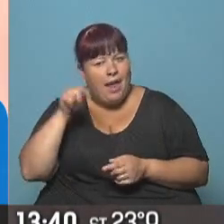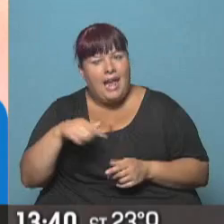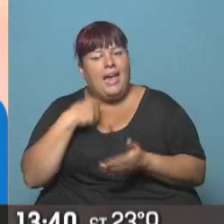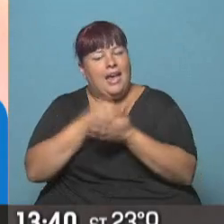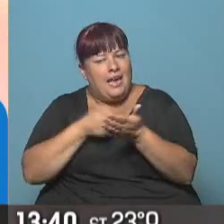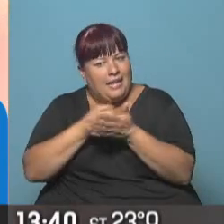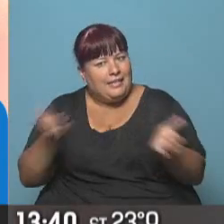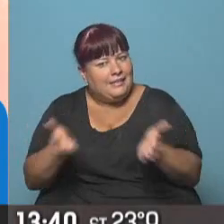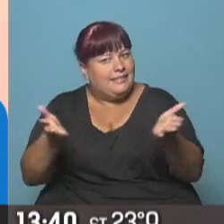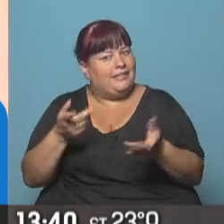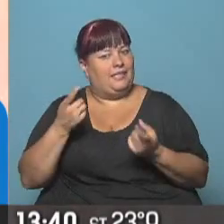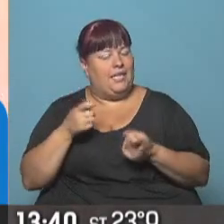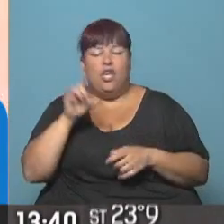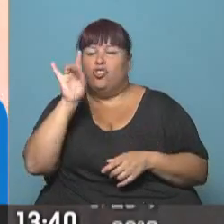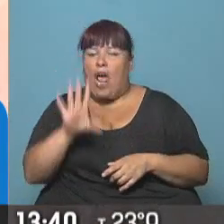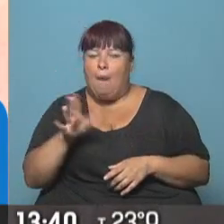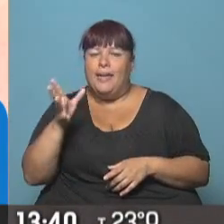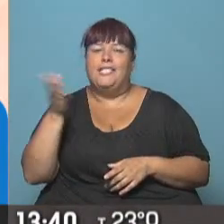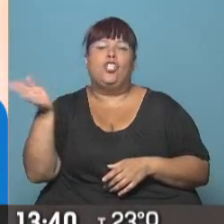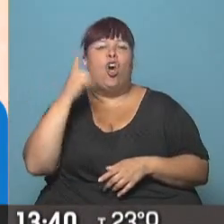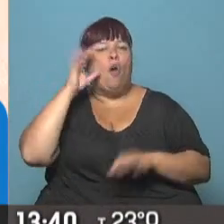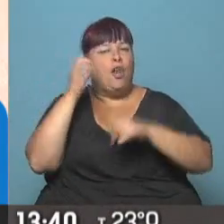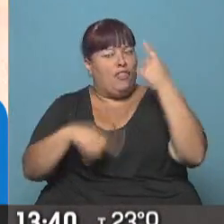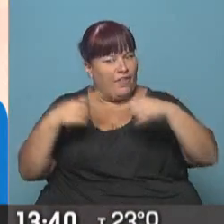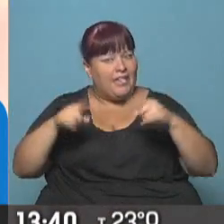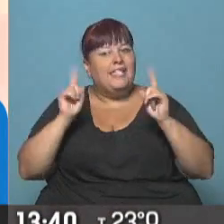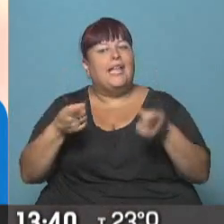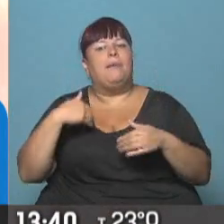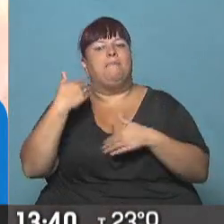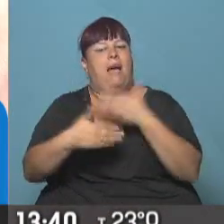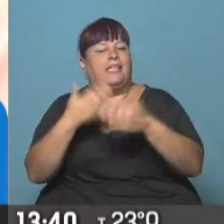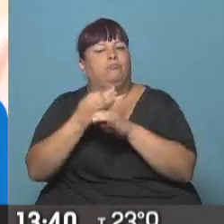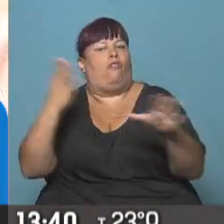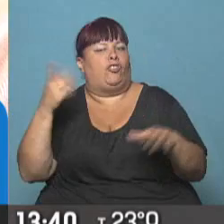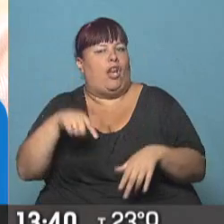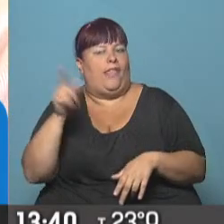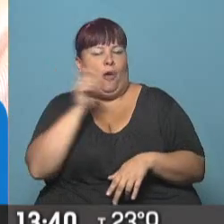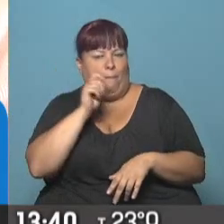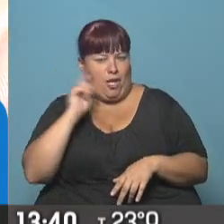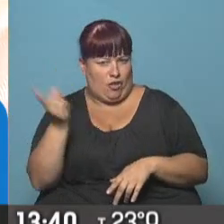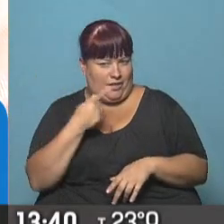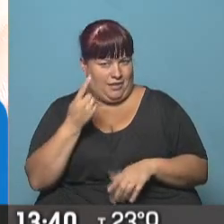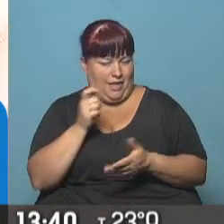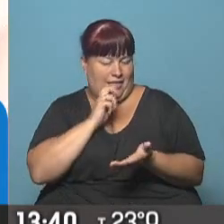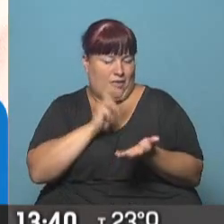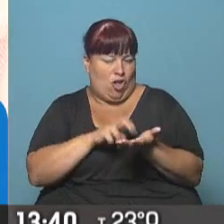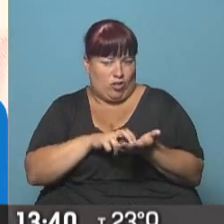venimos pregonando. No solamente que haya todas las voces, sino fortalecer el profesionalismo de nuestros medios,